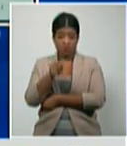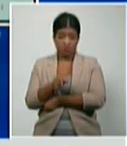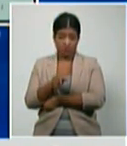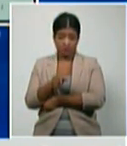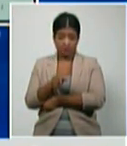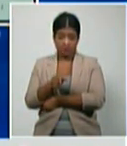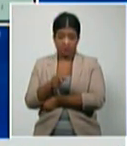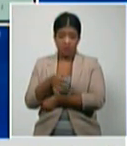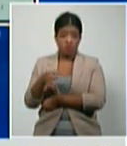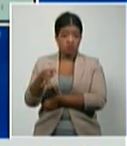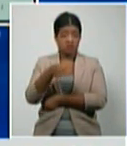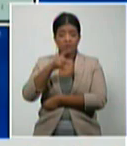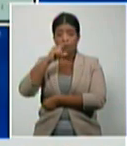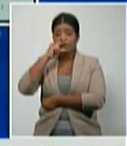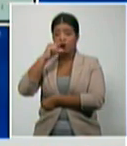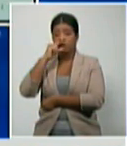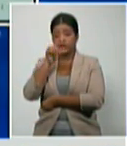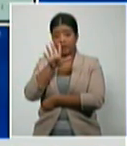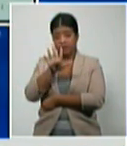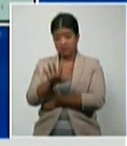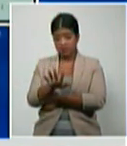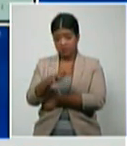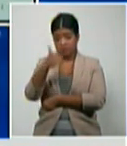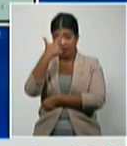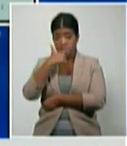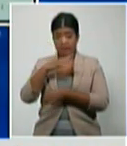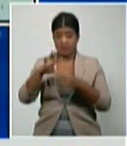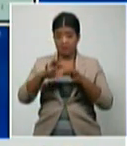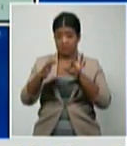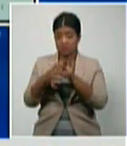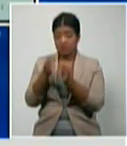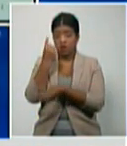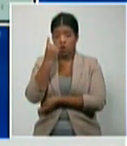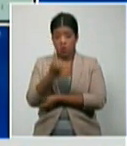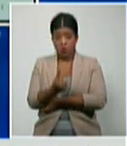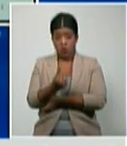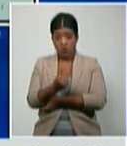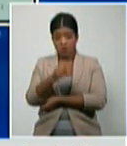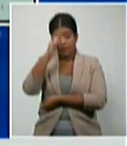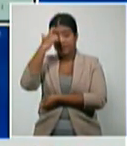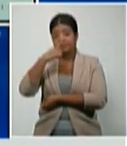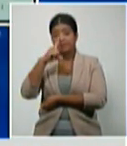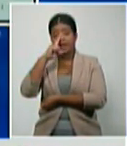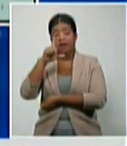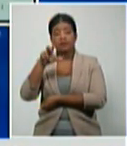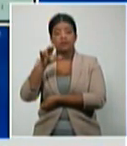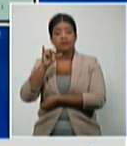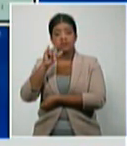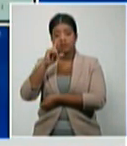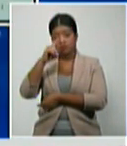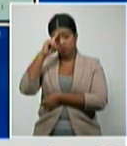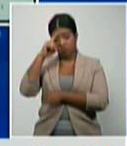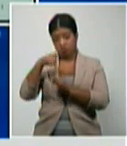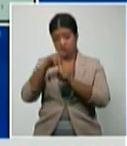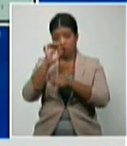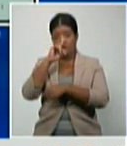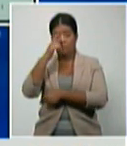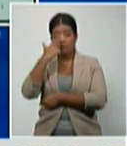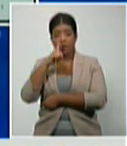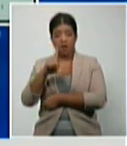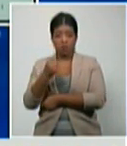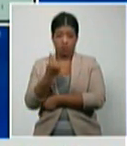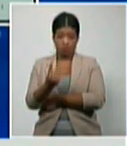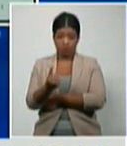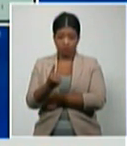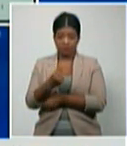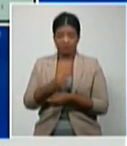Bauta, 5. De Artemisa, 1. Y de San Cristóbal, 1. De La Habana,